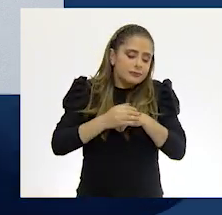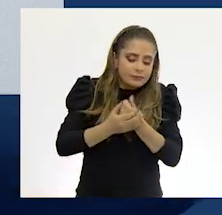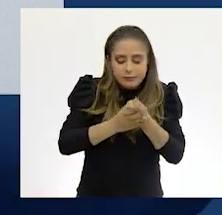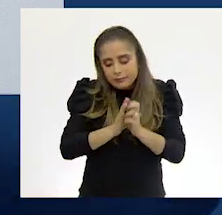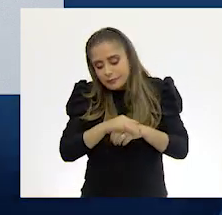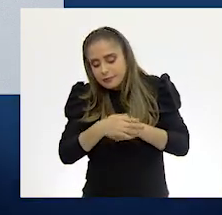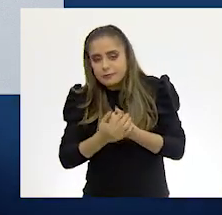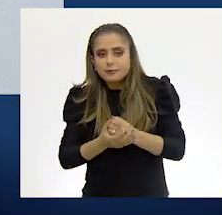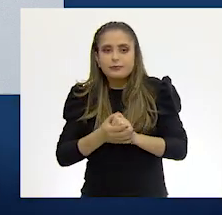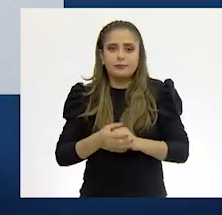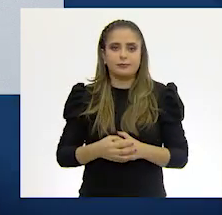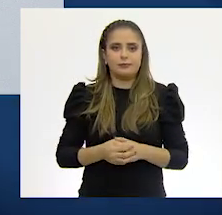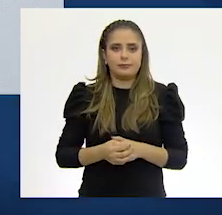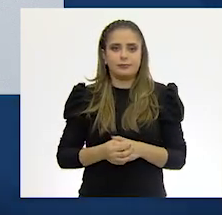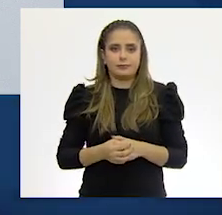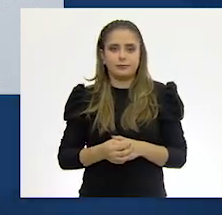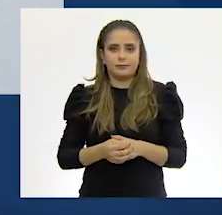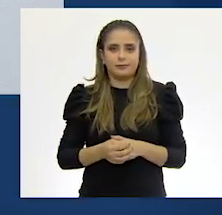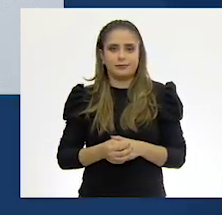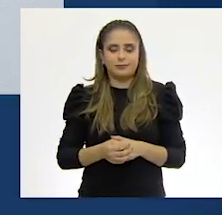jabón.